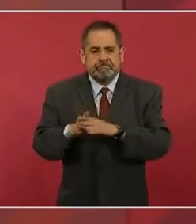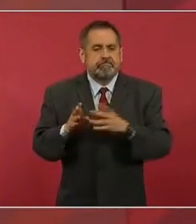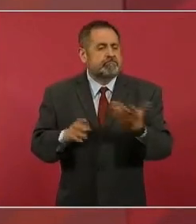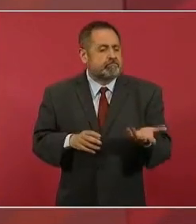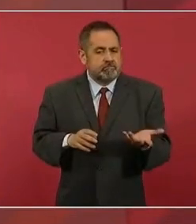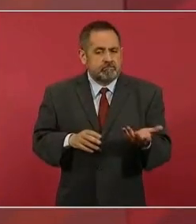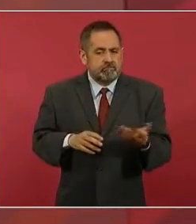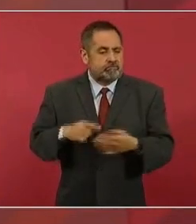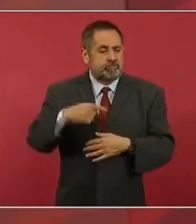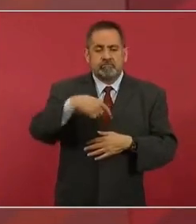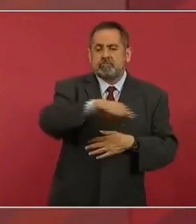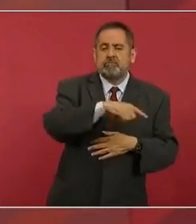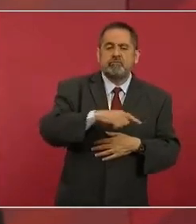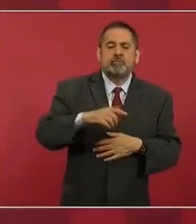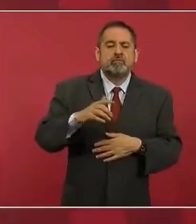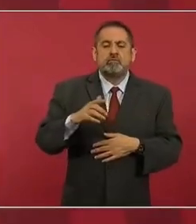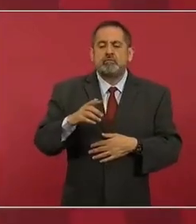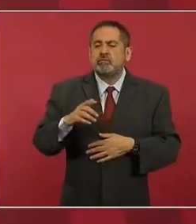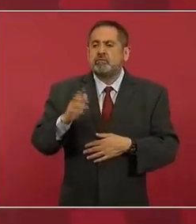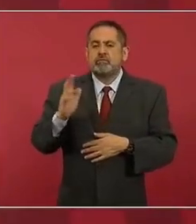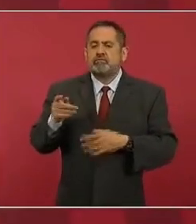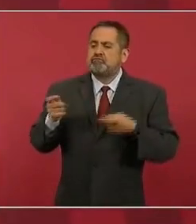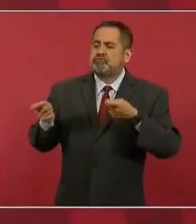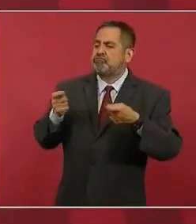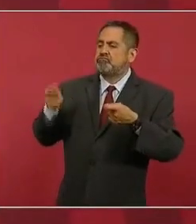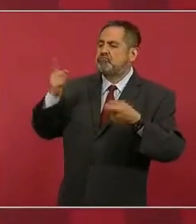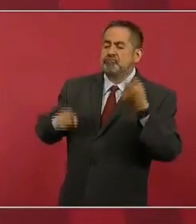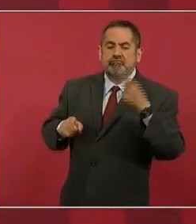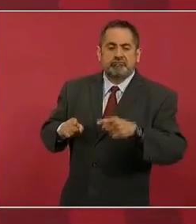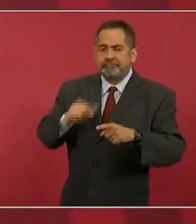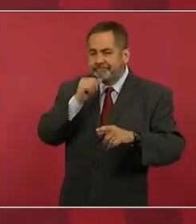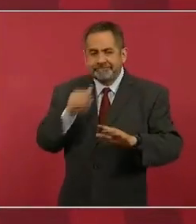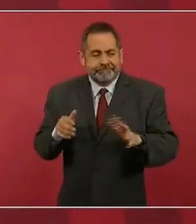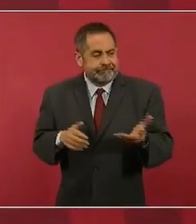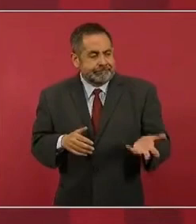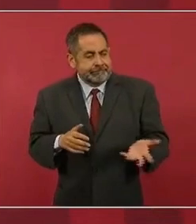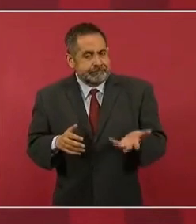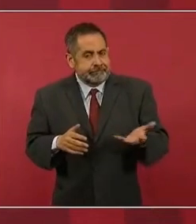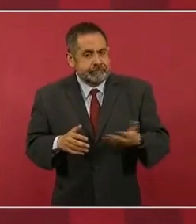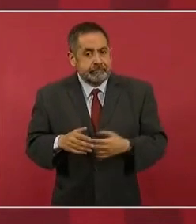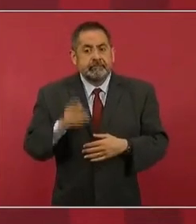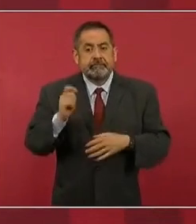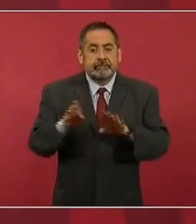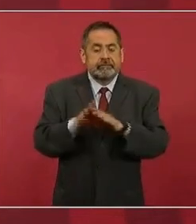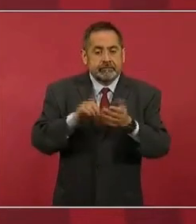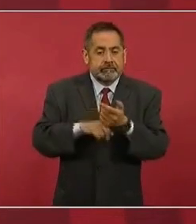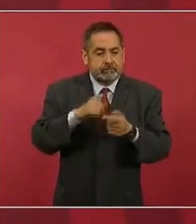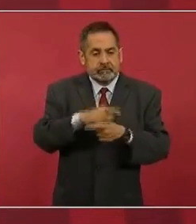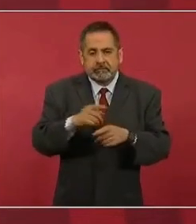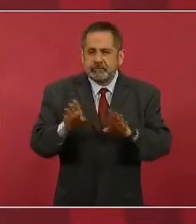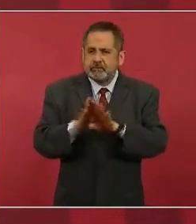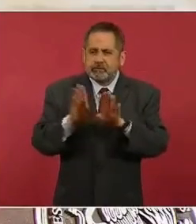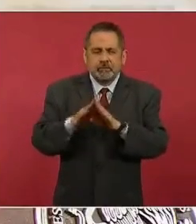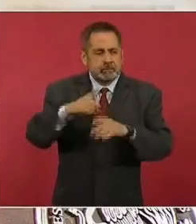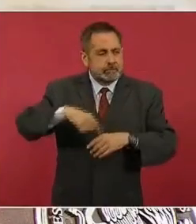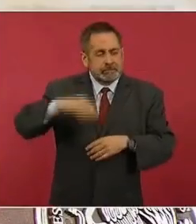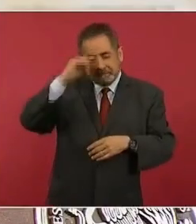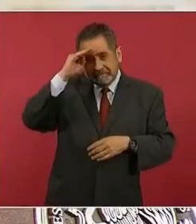o el privilegio de mandar, sino la forma de